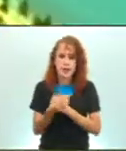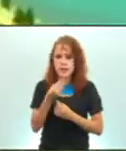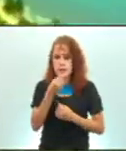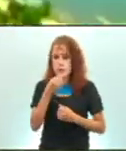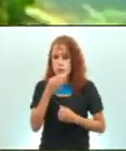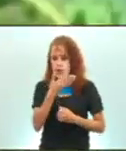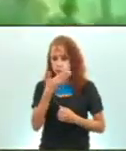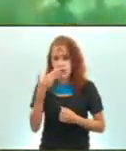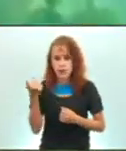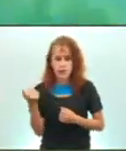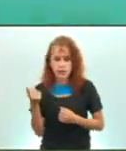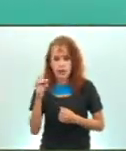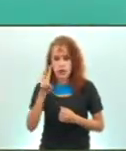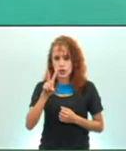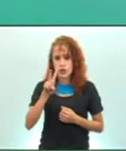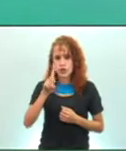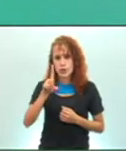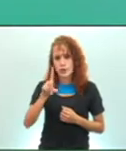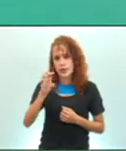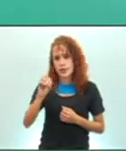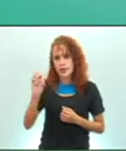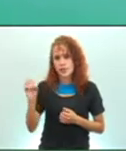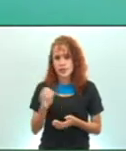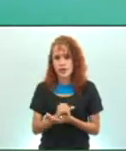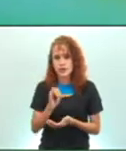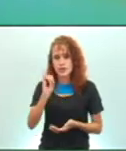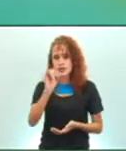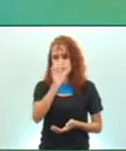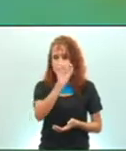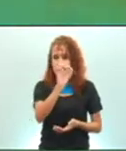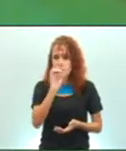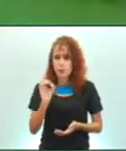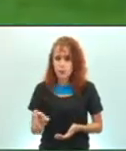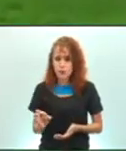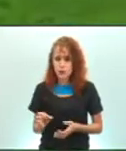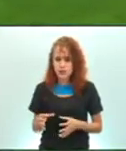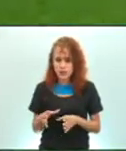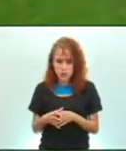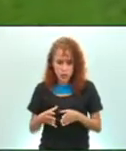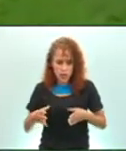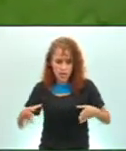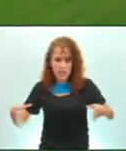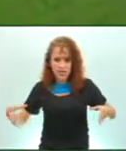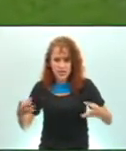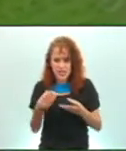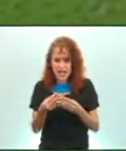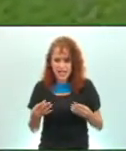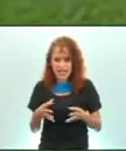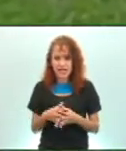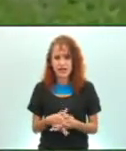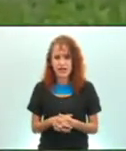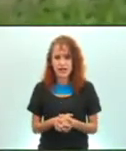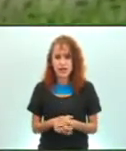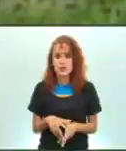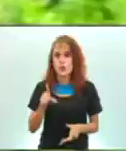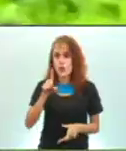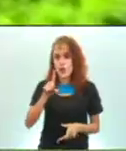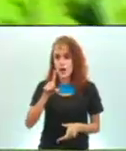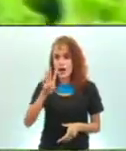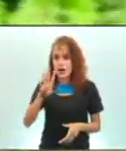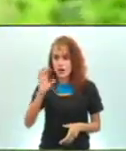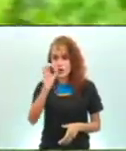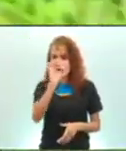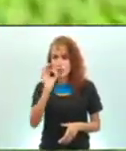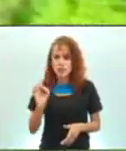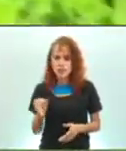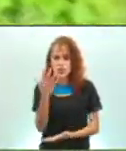país puede perder para el año 2100 hasta un 6% de su extensión territorial y un 14%